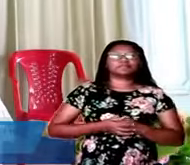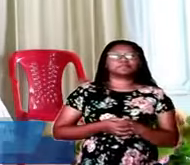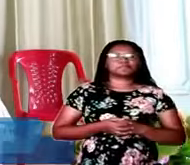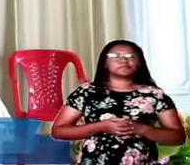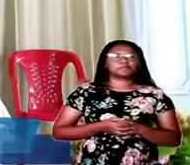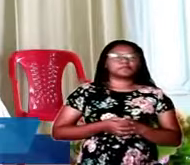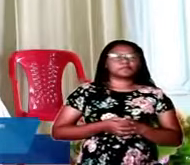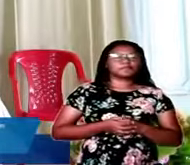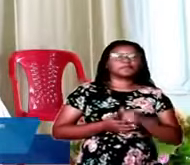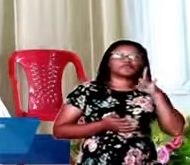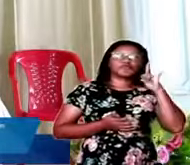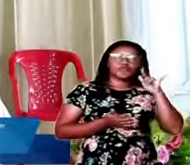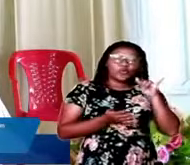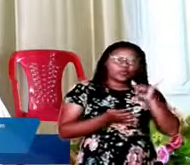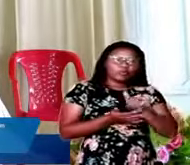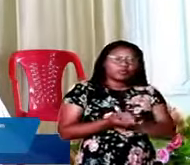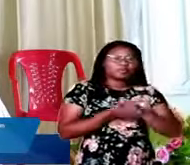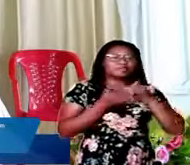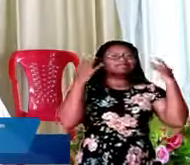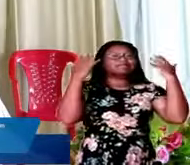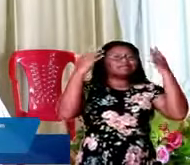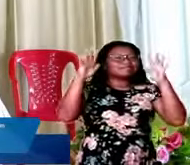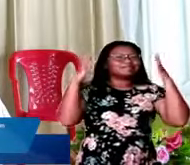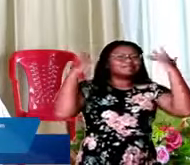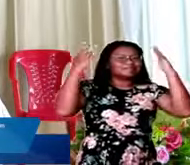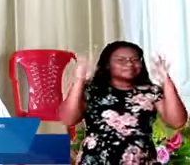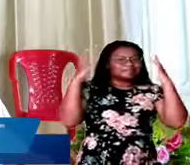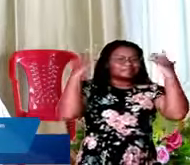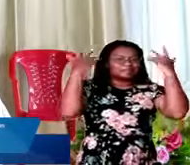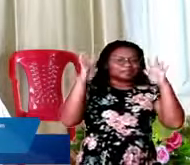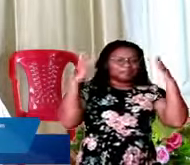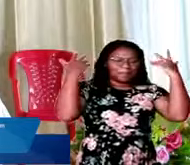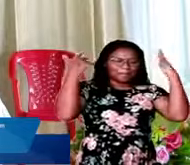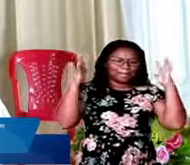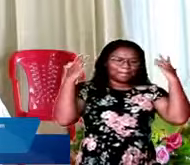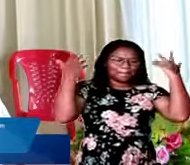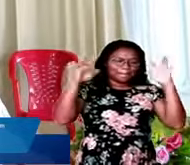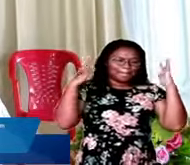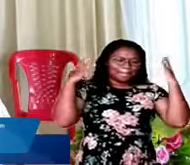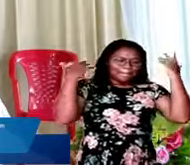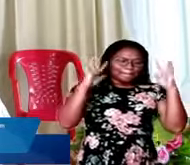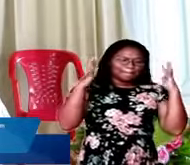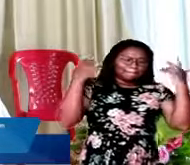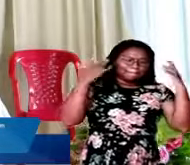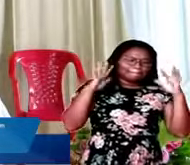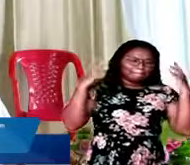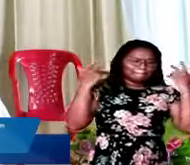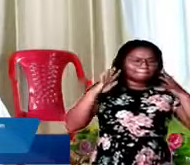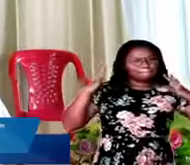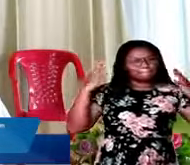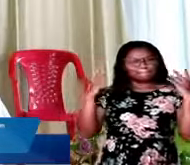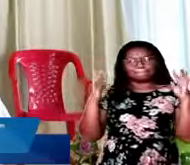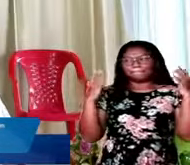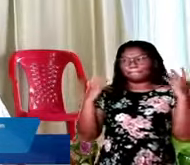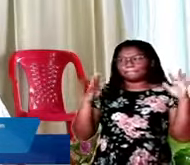Yo creo que él merece un aplauso. Y él merece ser adorado.